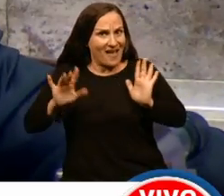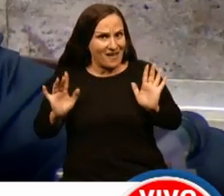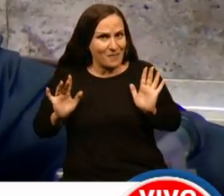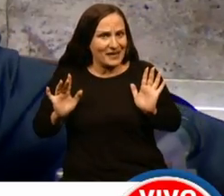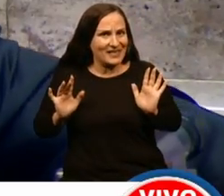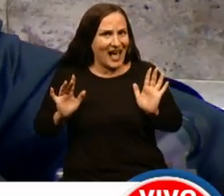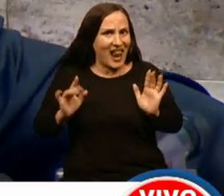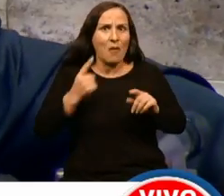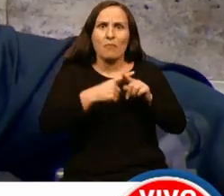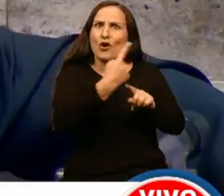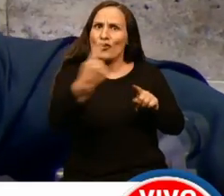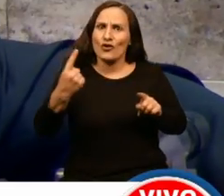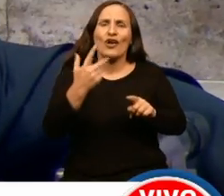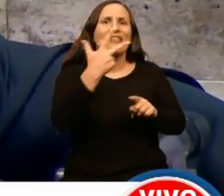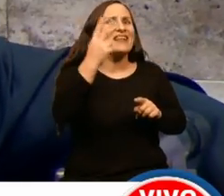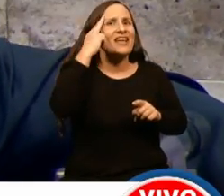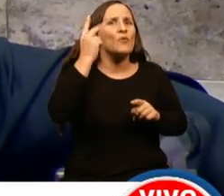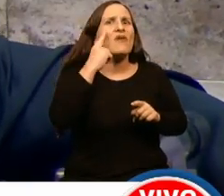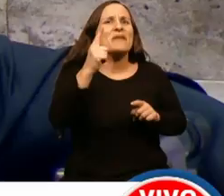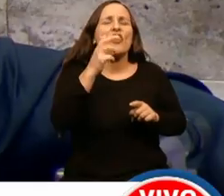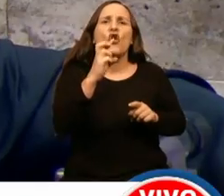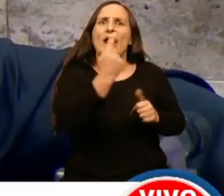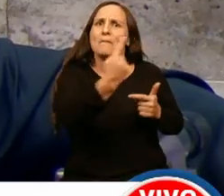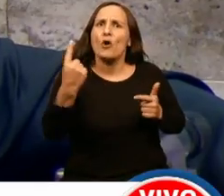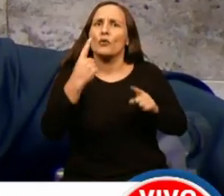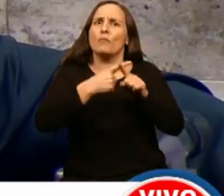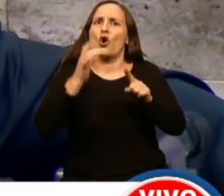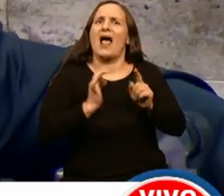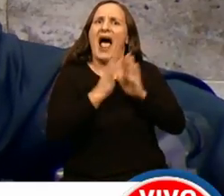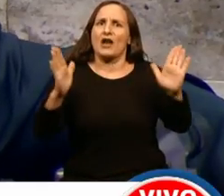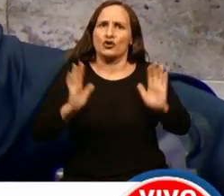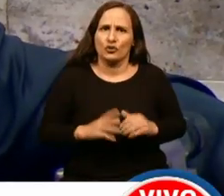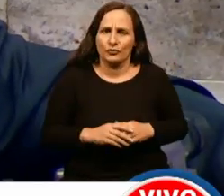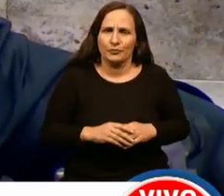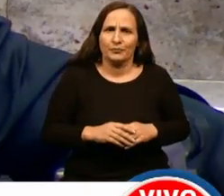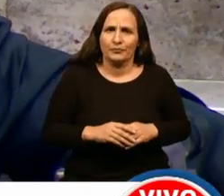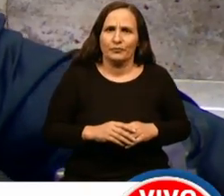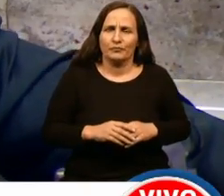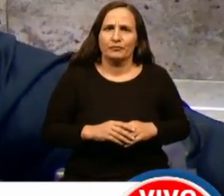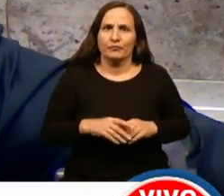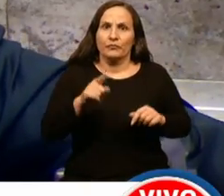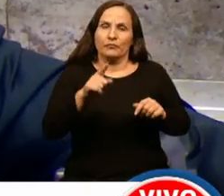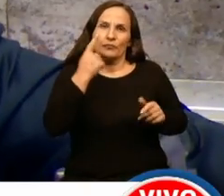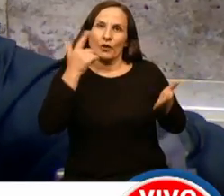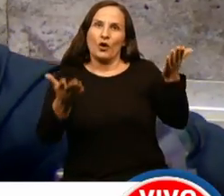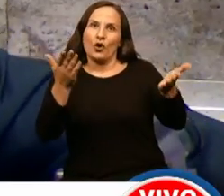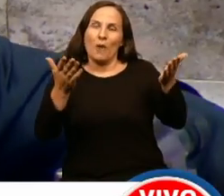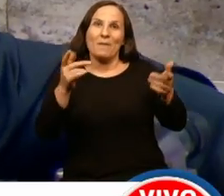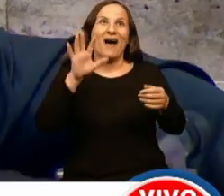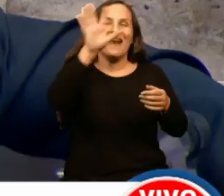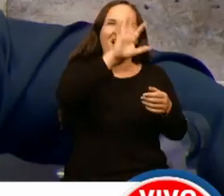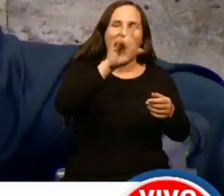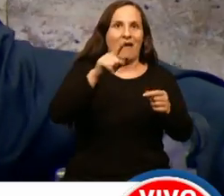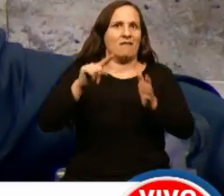ingreso per cápita de 39 mil dólares por habitante por año 8 7 u 8 veces más que en la localidad nuestra